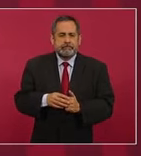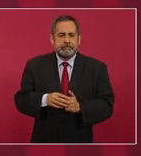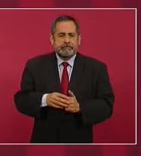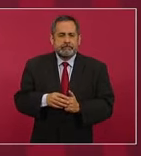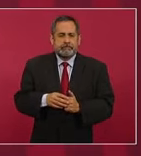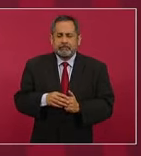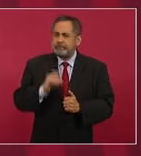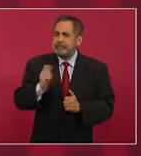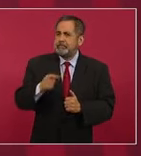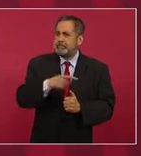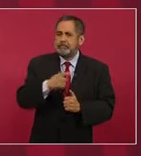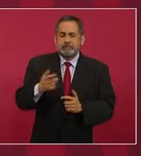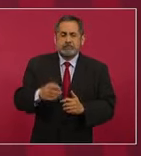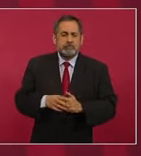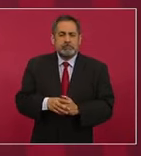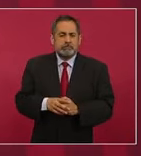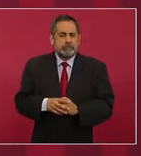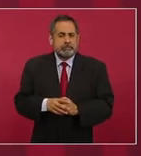son